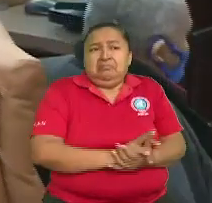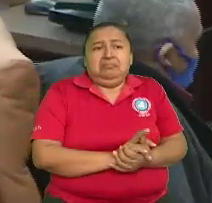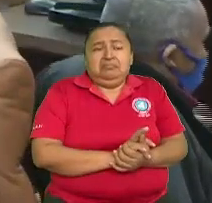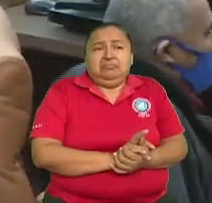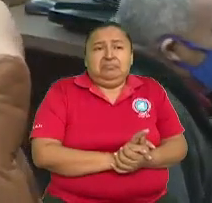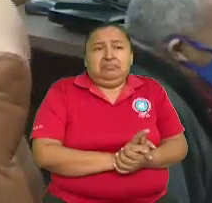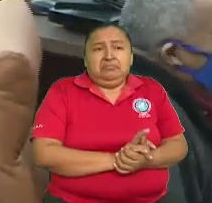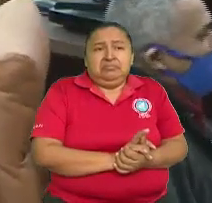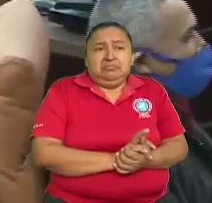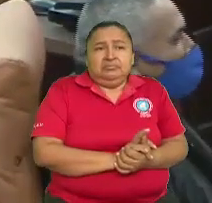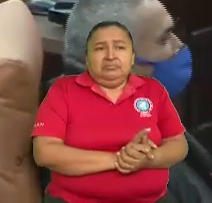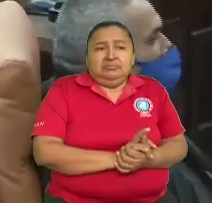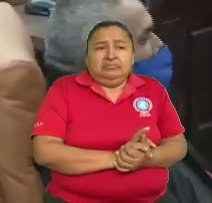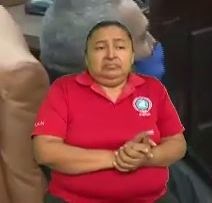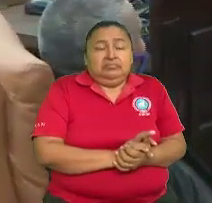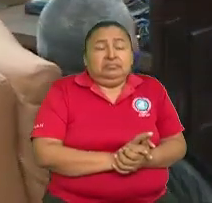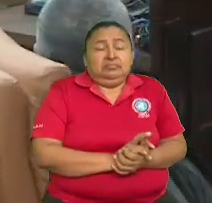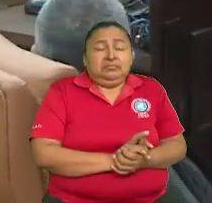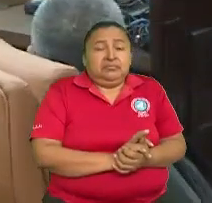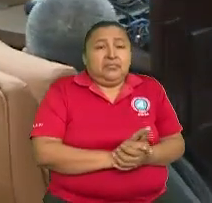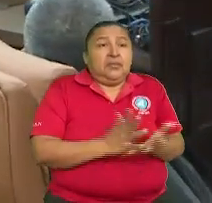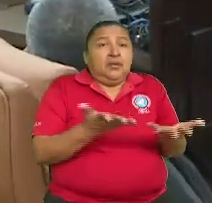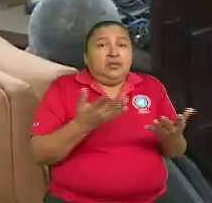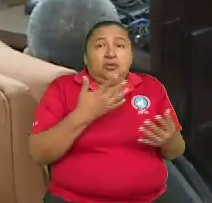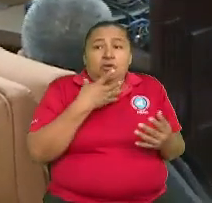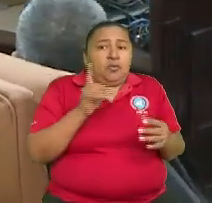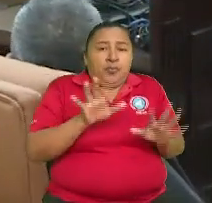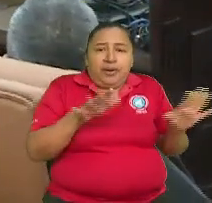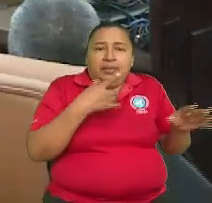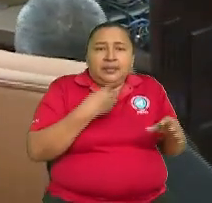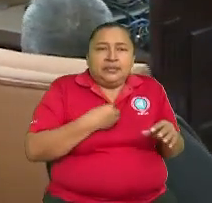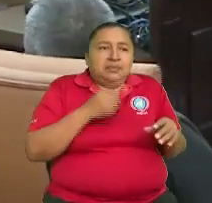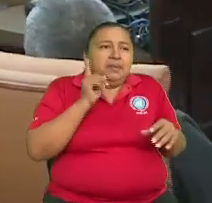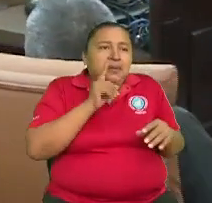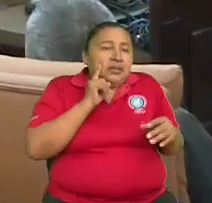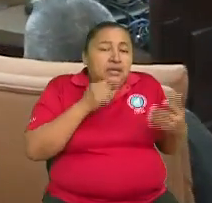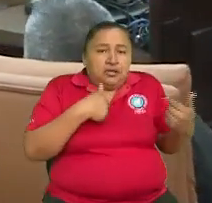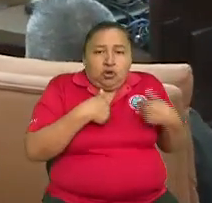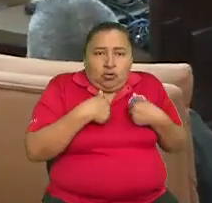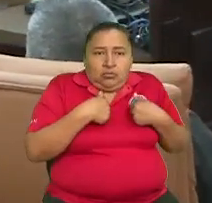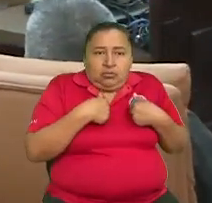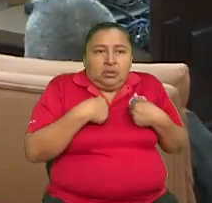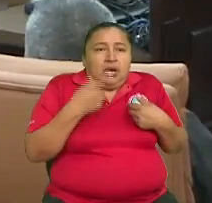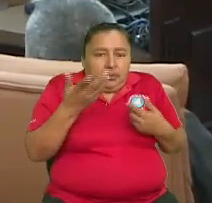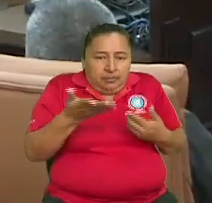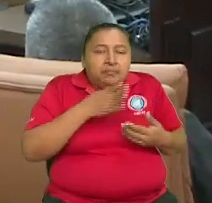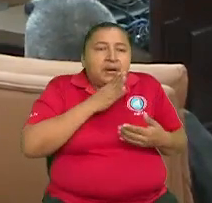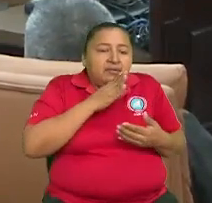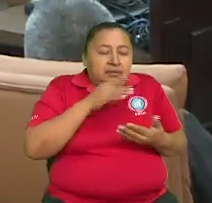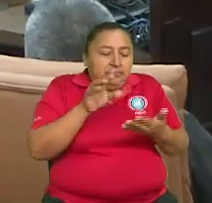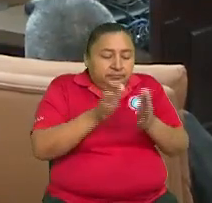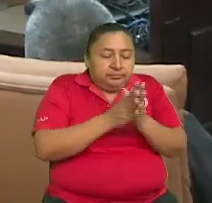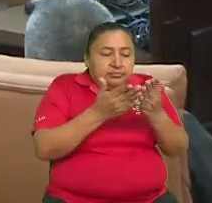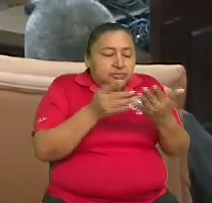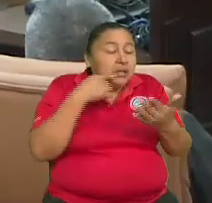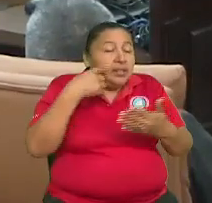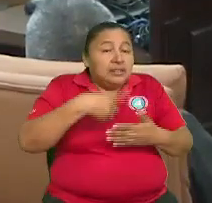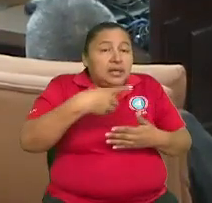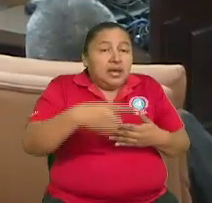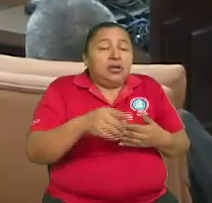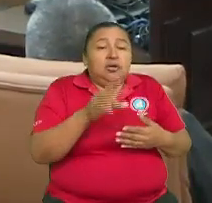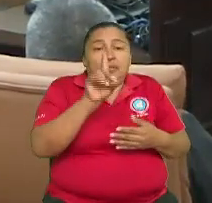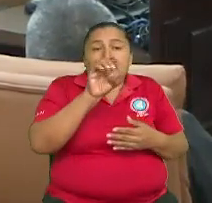Sí. Y no me pueden dejar mentir. Sencillamente abran el diario de debate y miren cuántos